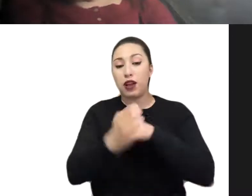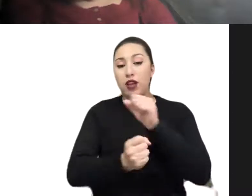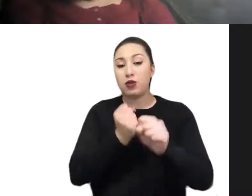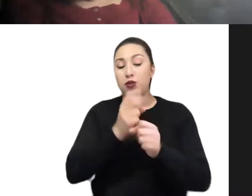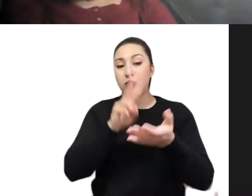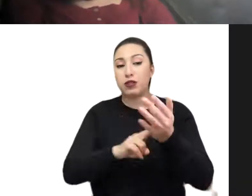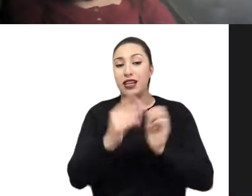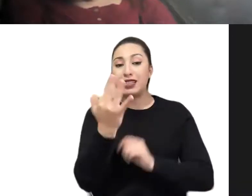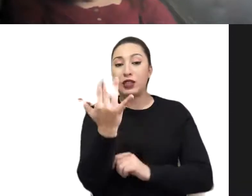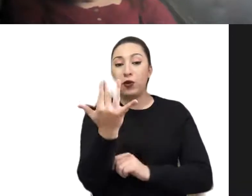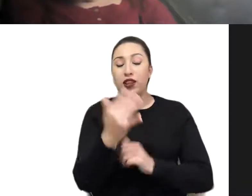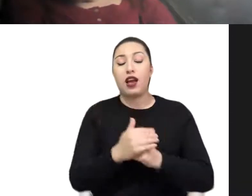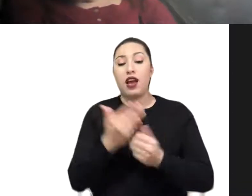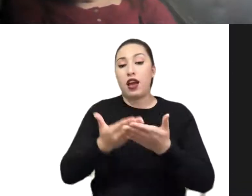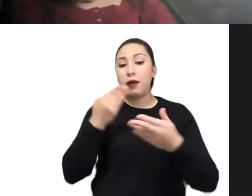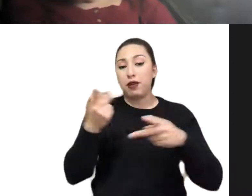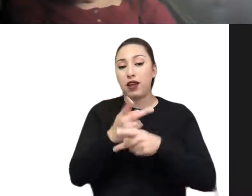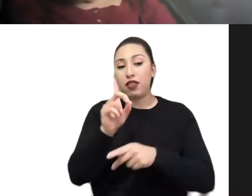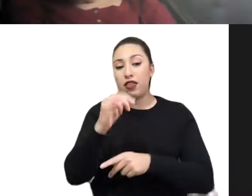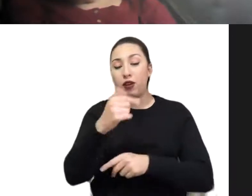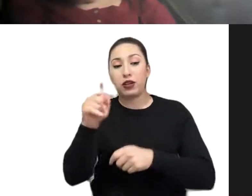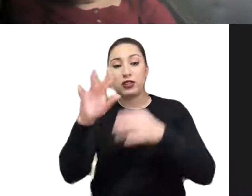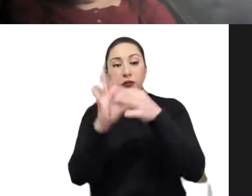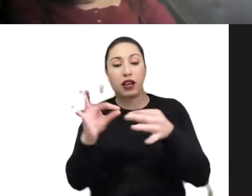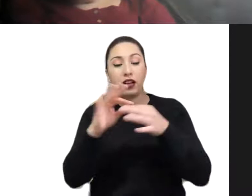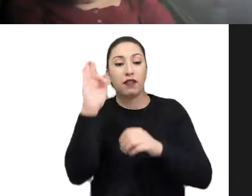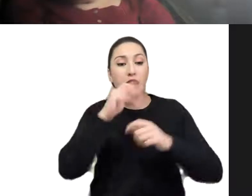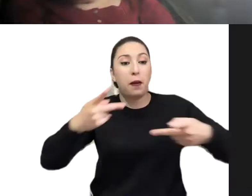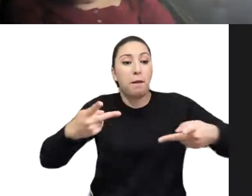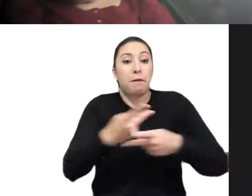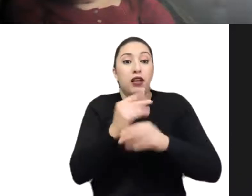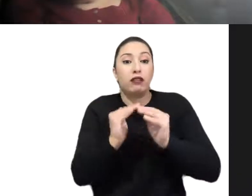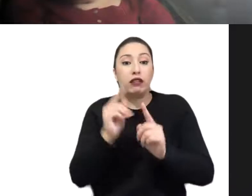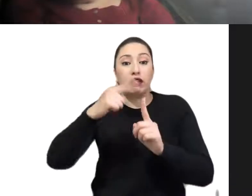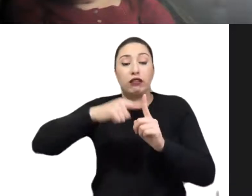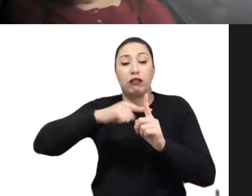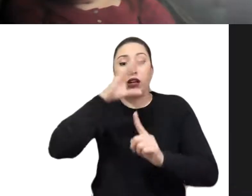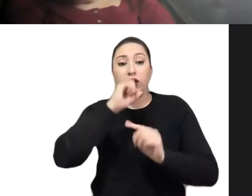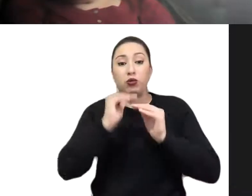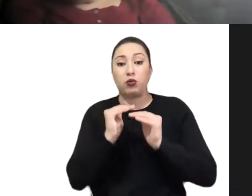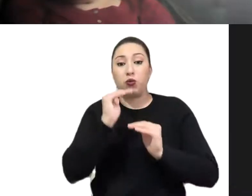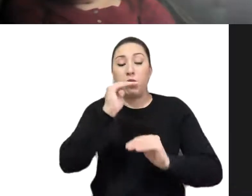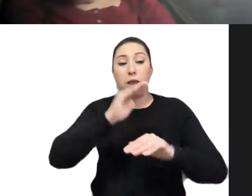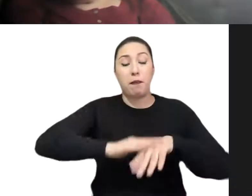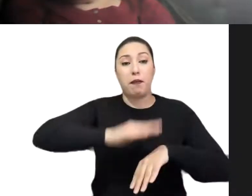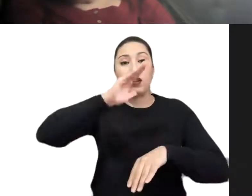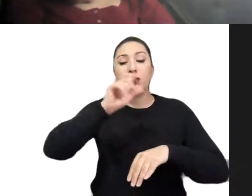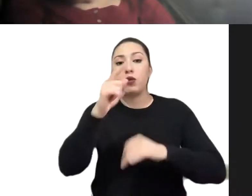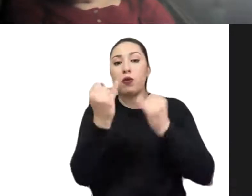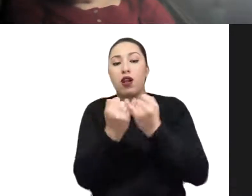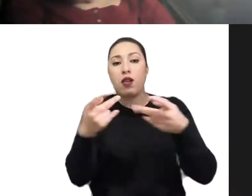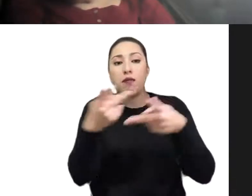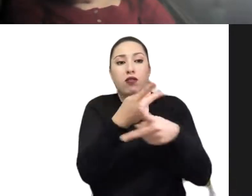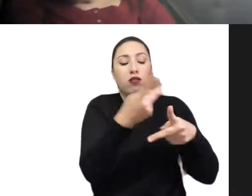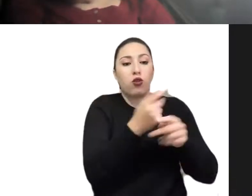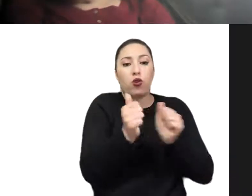Hace un momento Diego nos comentó las implicaciones y consecuencias que habrían en el sistema de distribución de agua con la subida de un